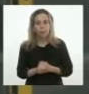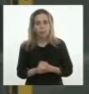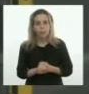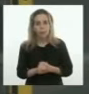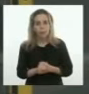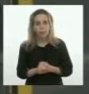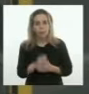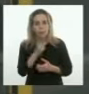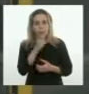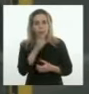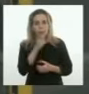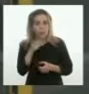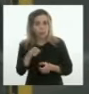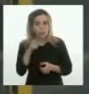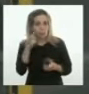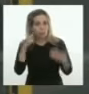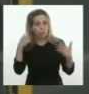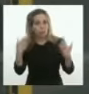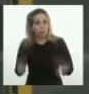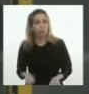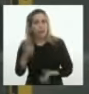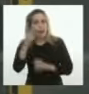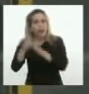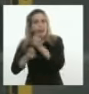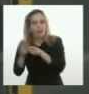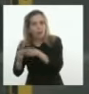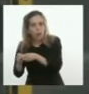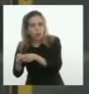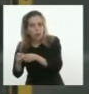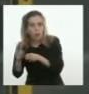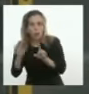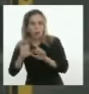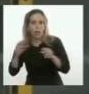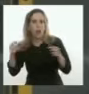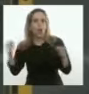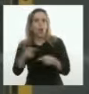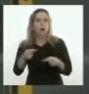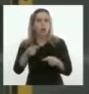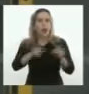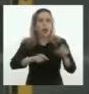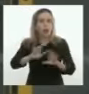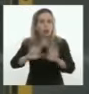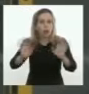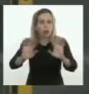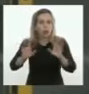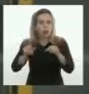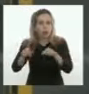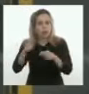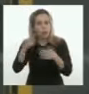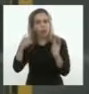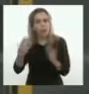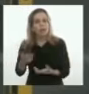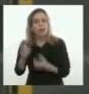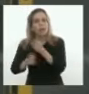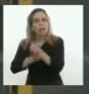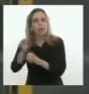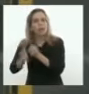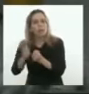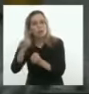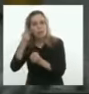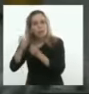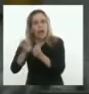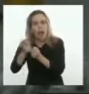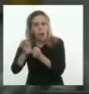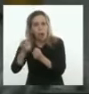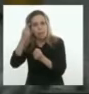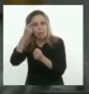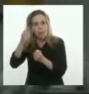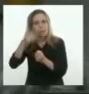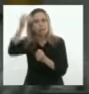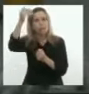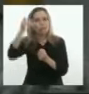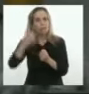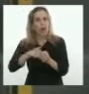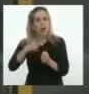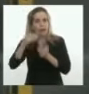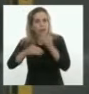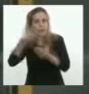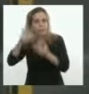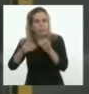que ser industrialistas no es estar en contra de nadie es simplemente soñar con una argentina de grandeza